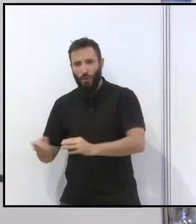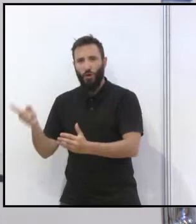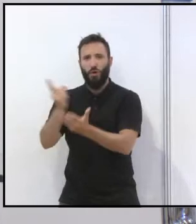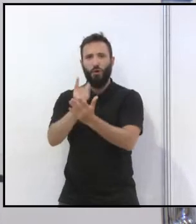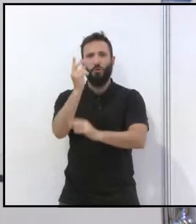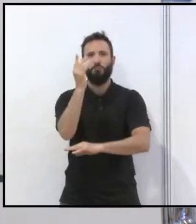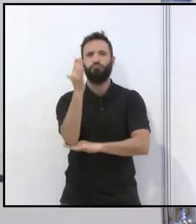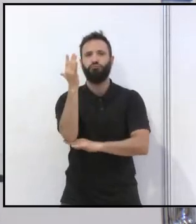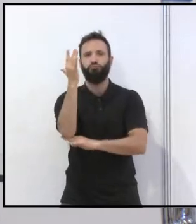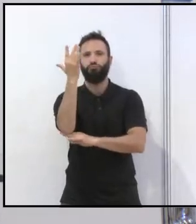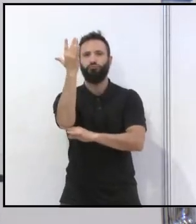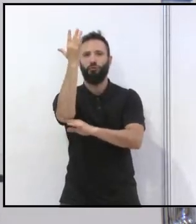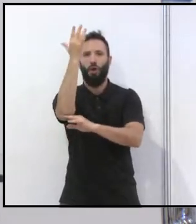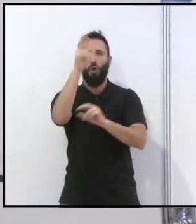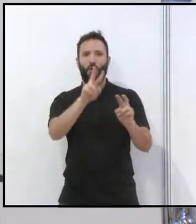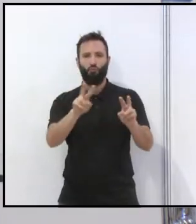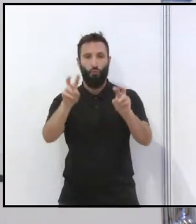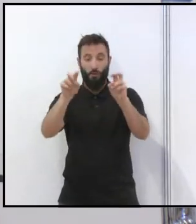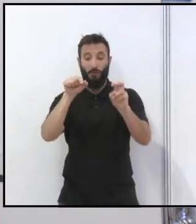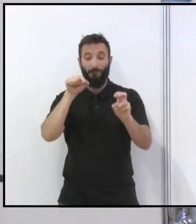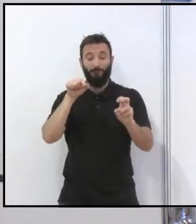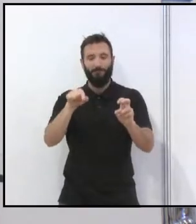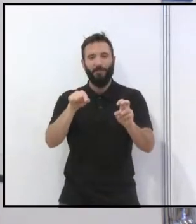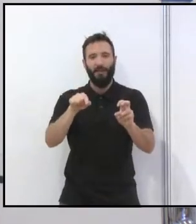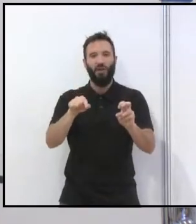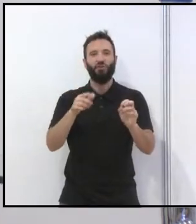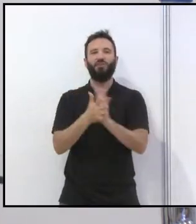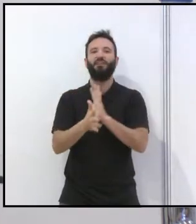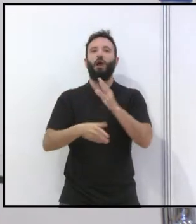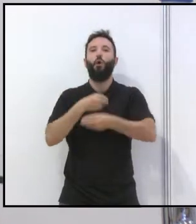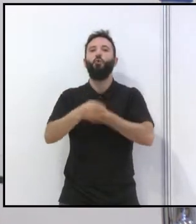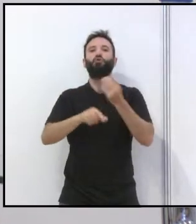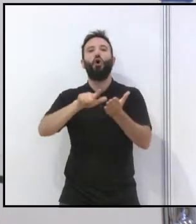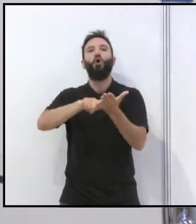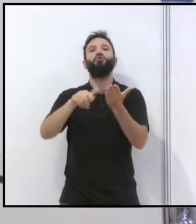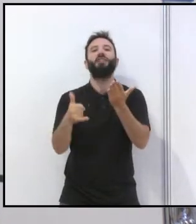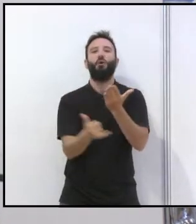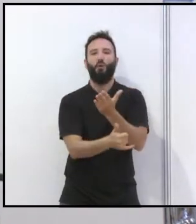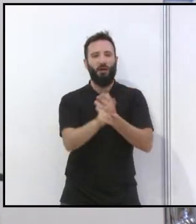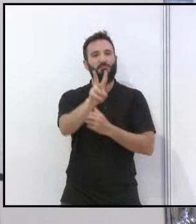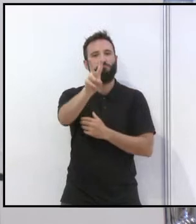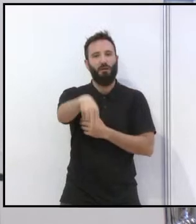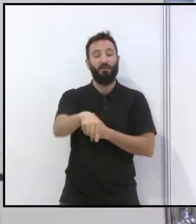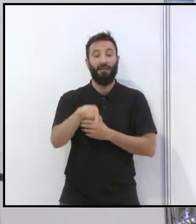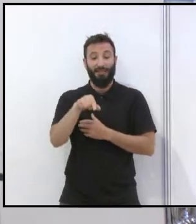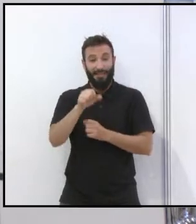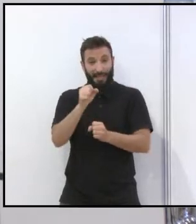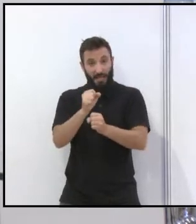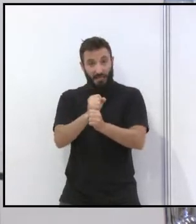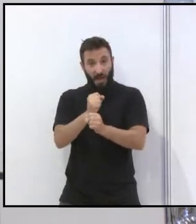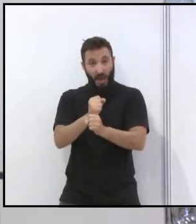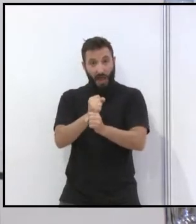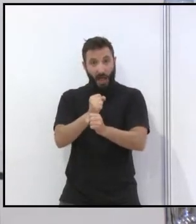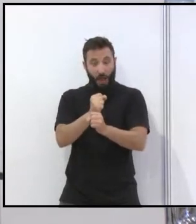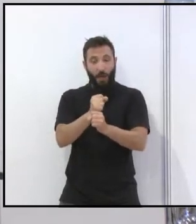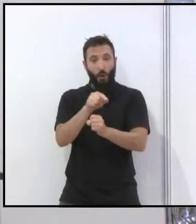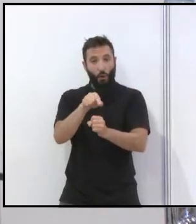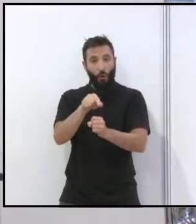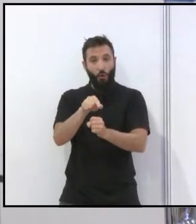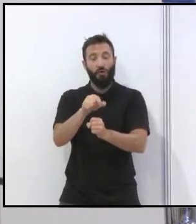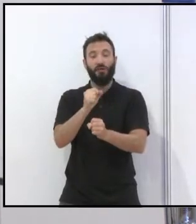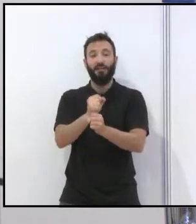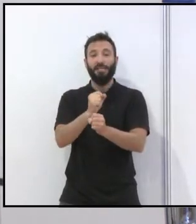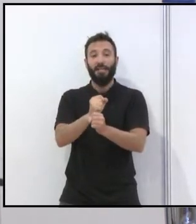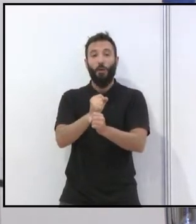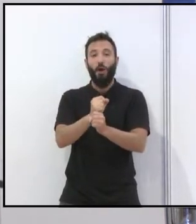a florecer. Eso es el uso del lenguaje, ¿no? Y es en esa tarea que se revela, o en una de